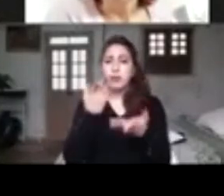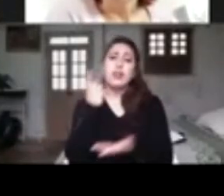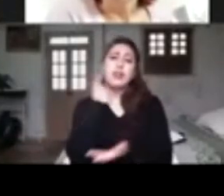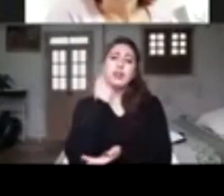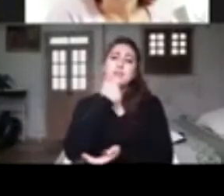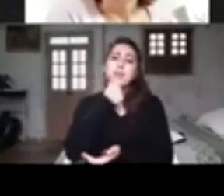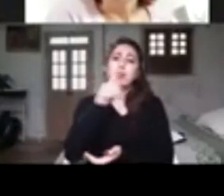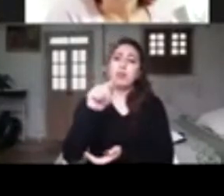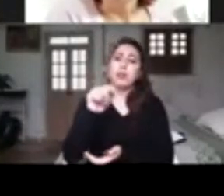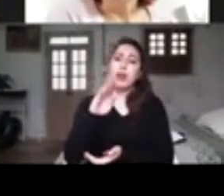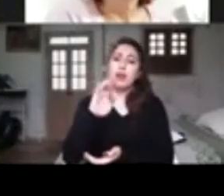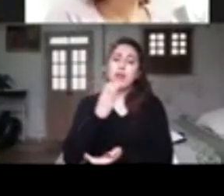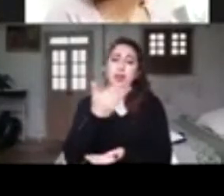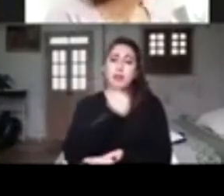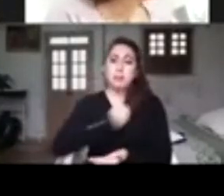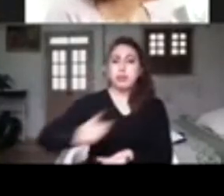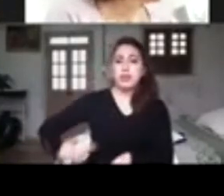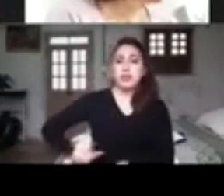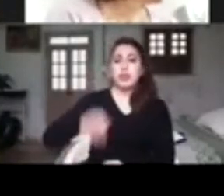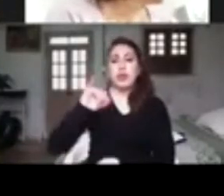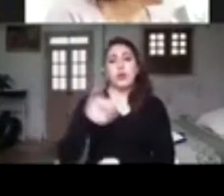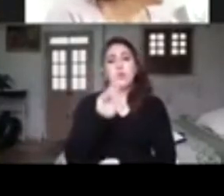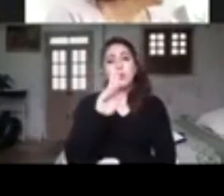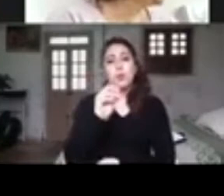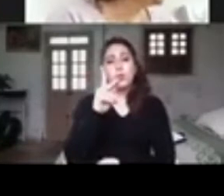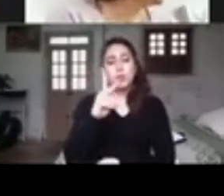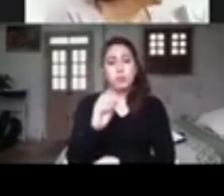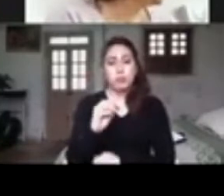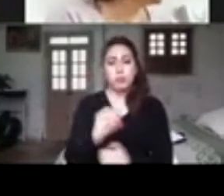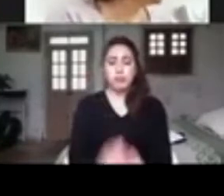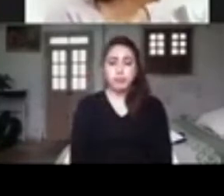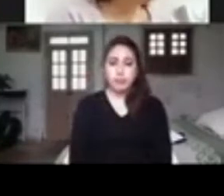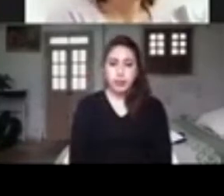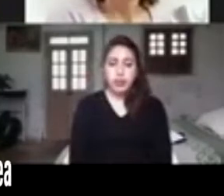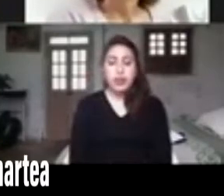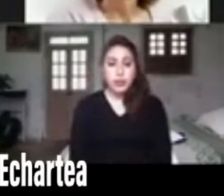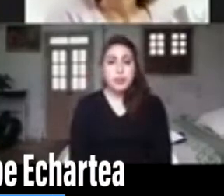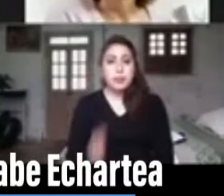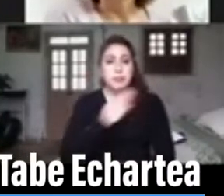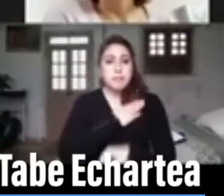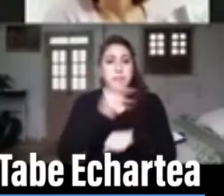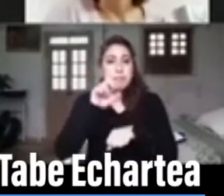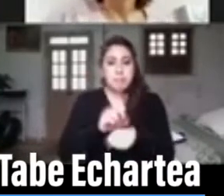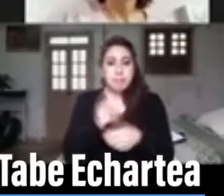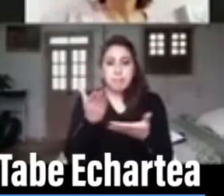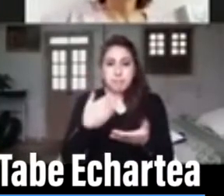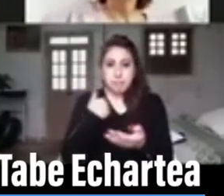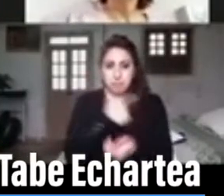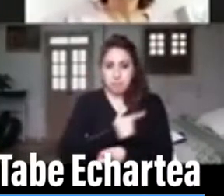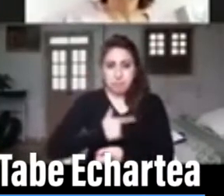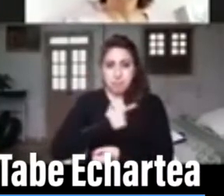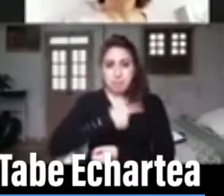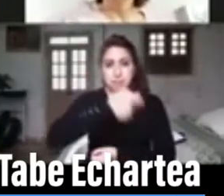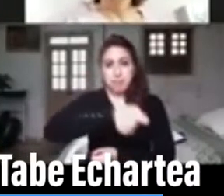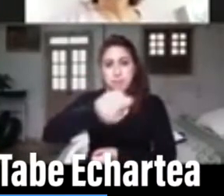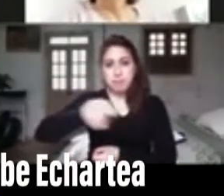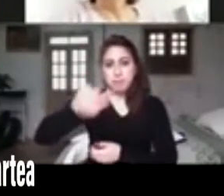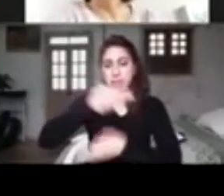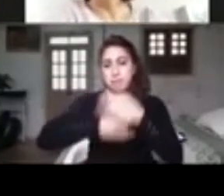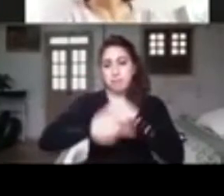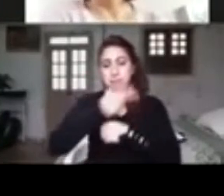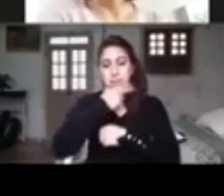Tabe Echartea, presidente de la Junta de Coordinación Política. Muy buenos días, me da mucho gusto saludarlos a todas y a todos.